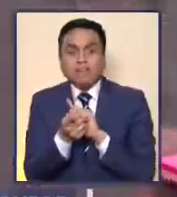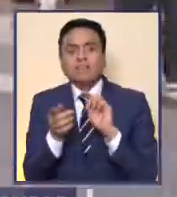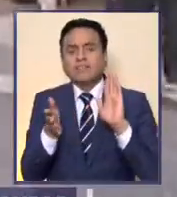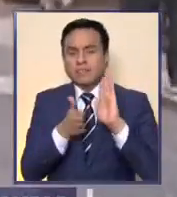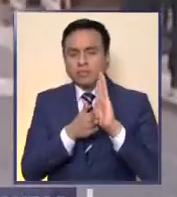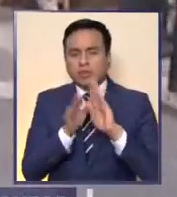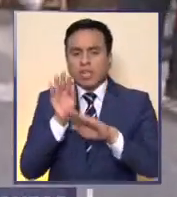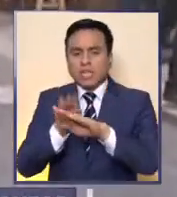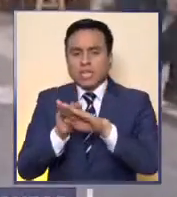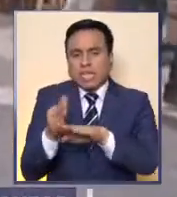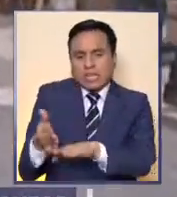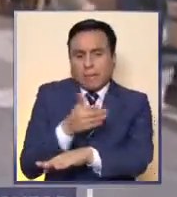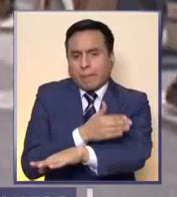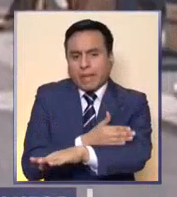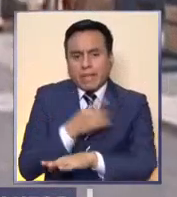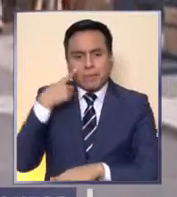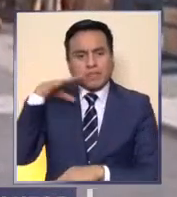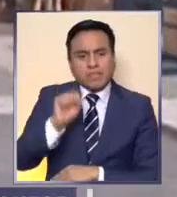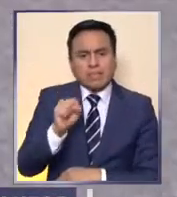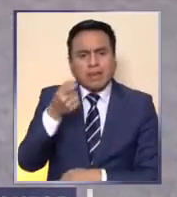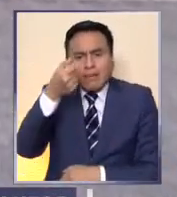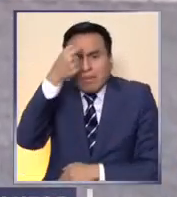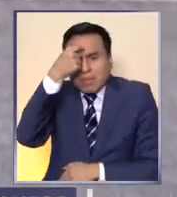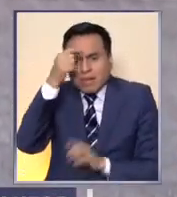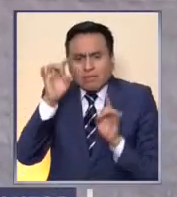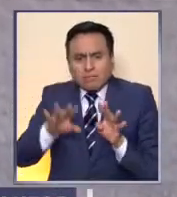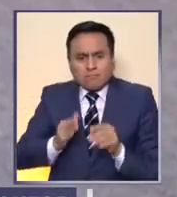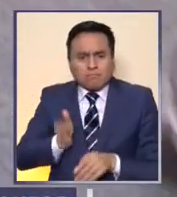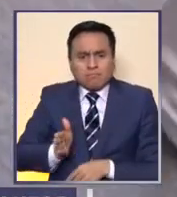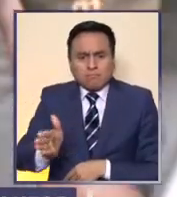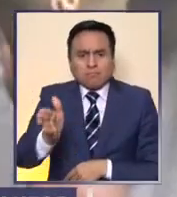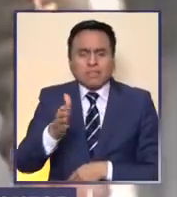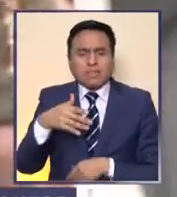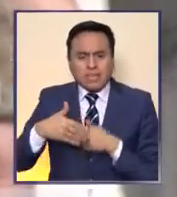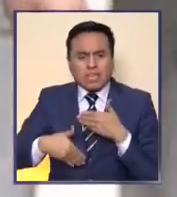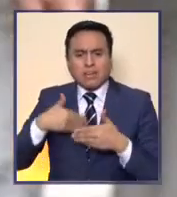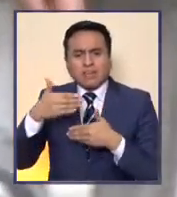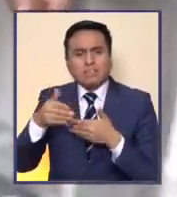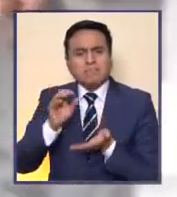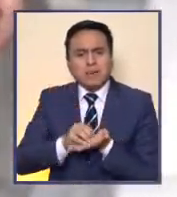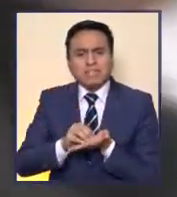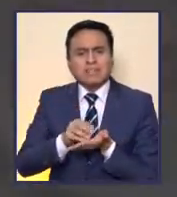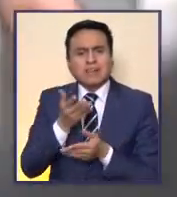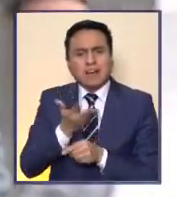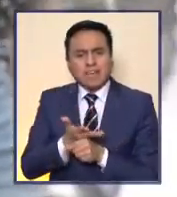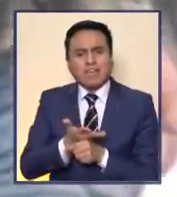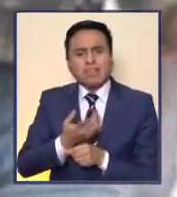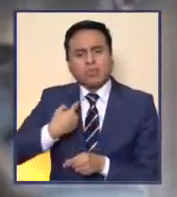alerta temprana para prevenir esta enfermedad crónica que está cada vez más presente en nuestra sociedad.